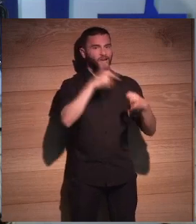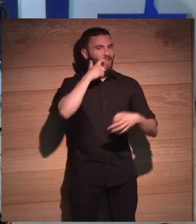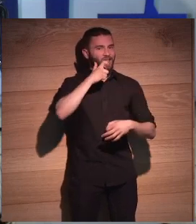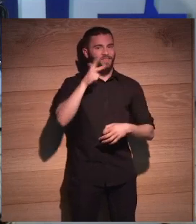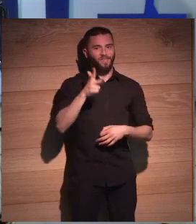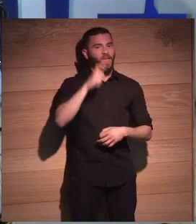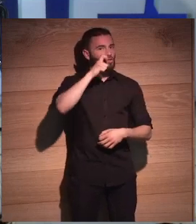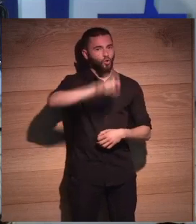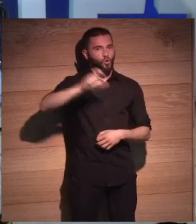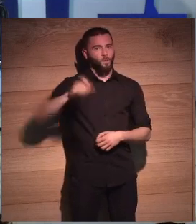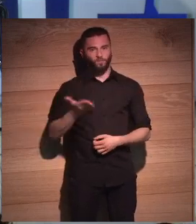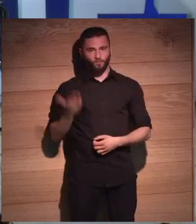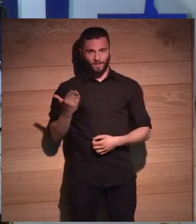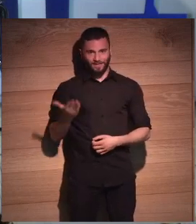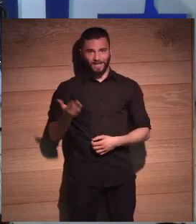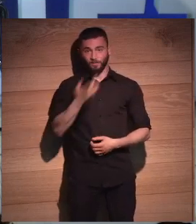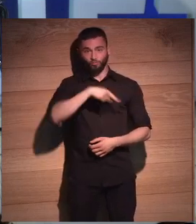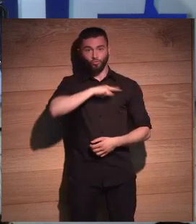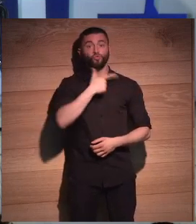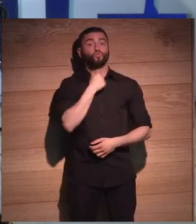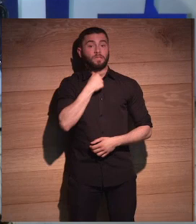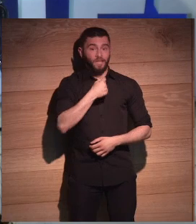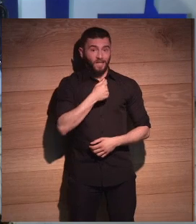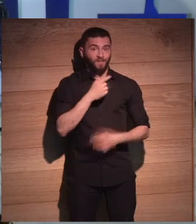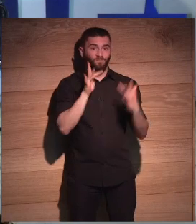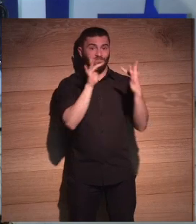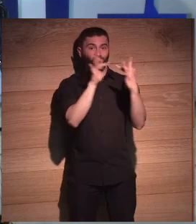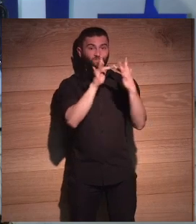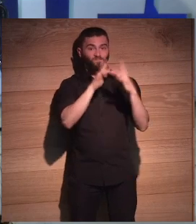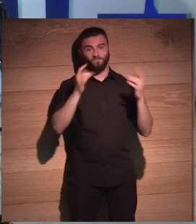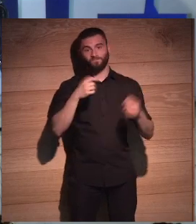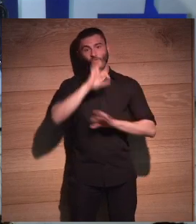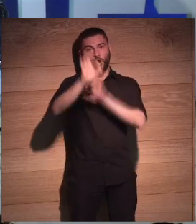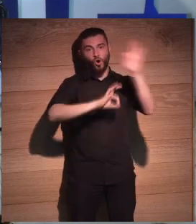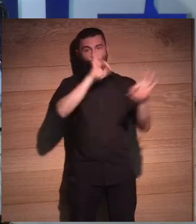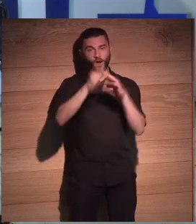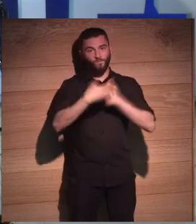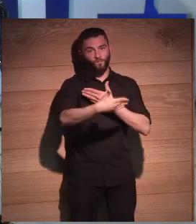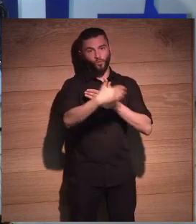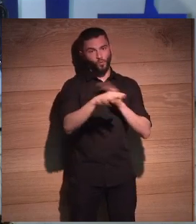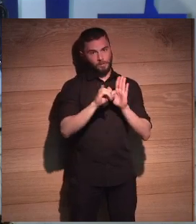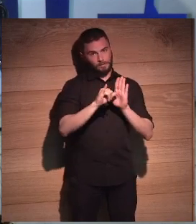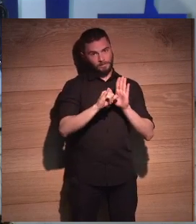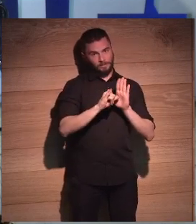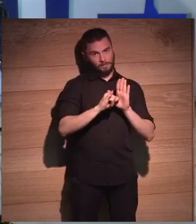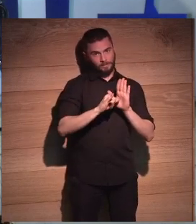humanos fundamentales, ¿no? Entonces nos gustaría mucho conectar más con ese tipo de organizaciones en el futuro más cercano. Muy bien, bueno,